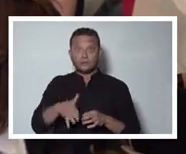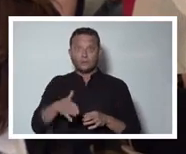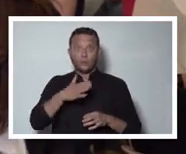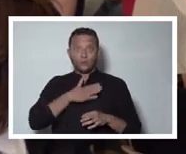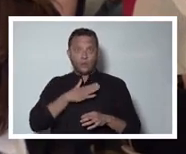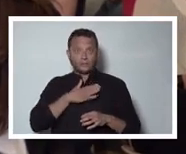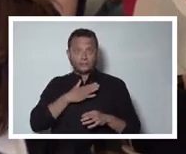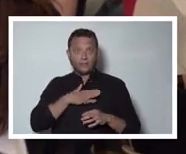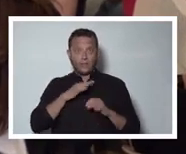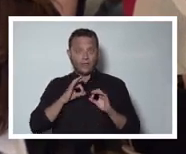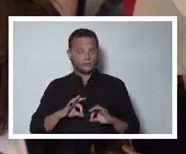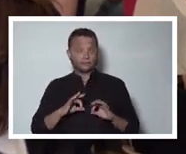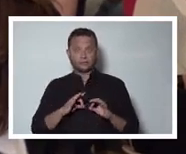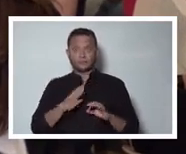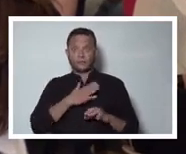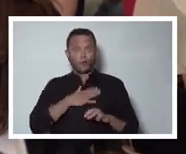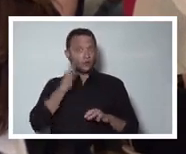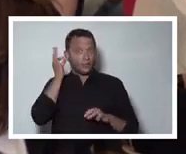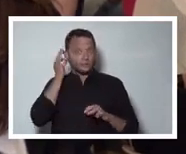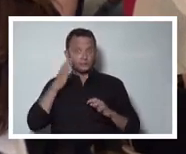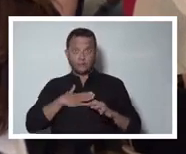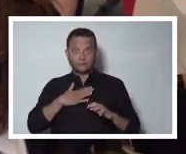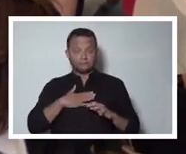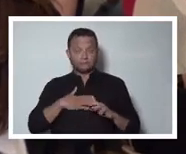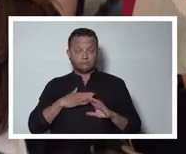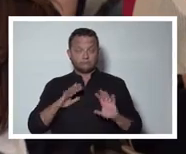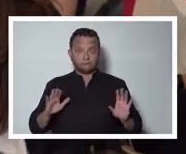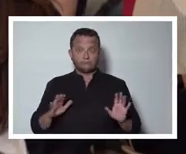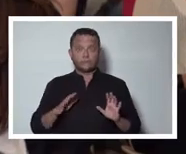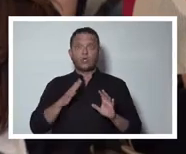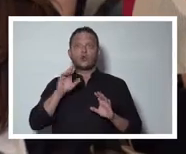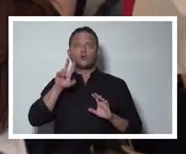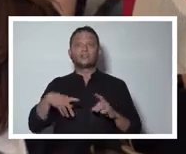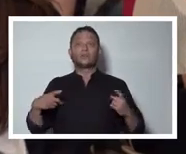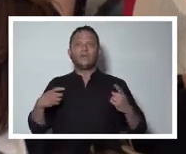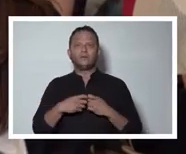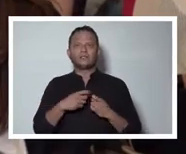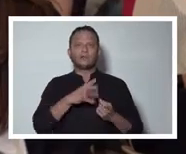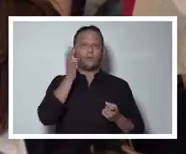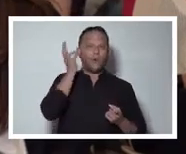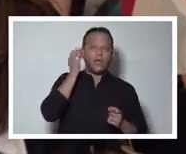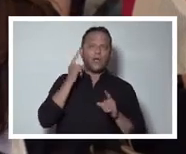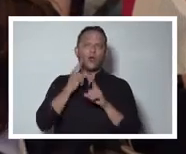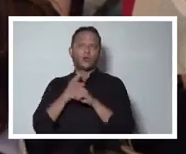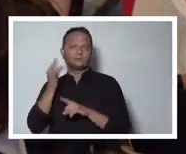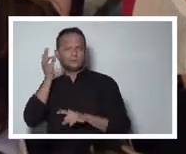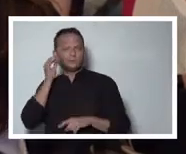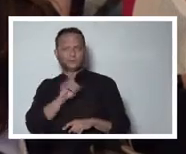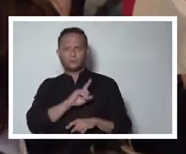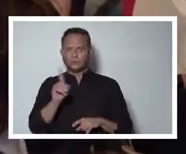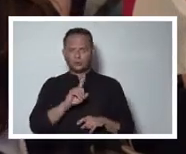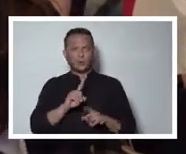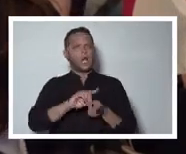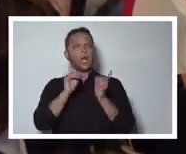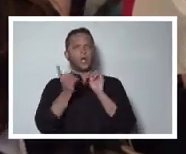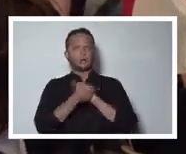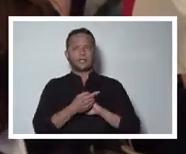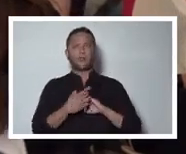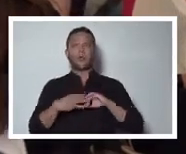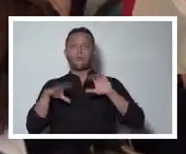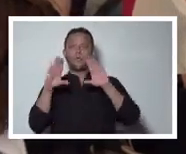nuestra y solamente nuestra no es un conflicto entre Unas y otras es todo lo contrario el